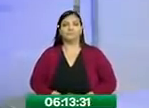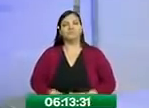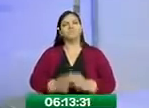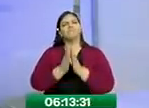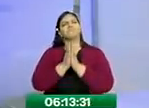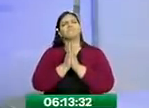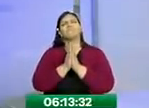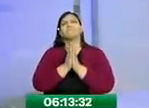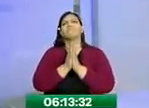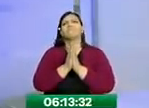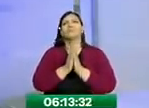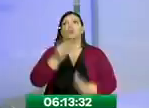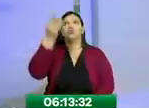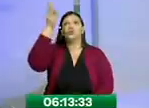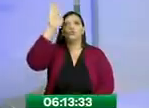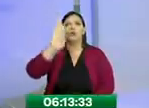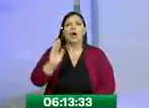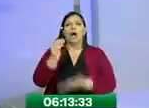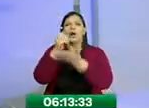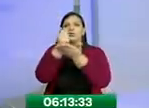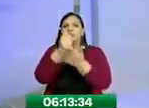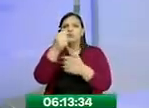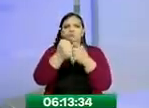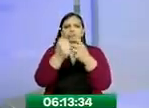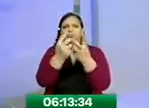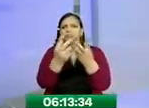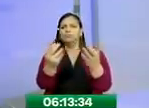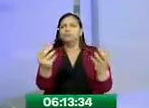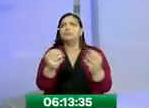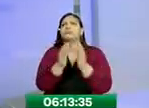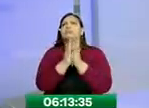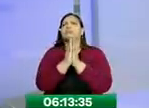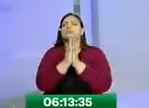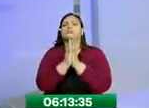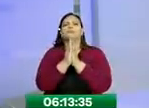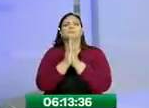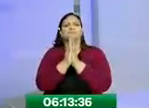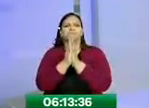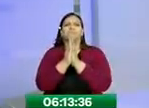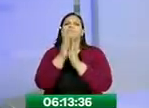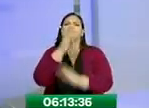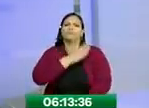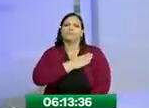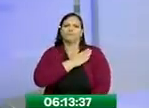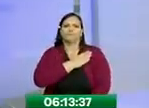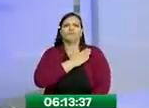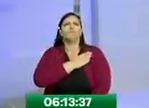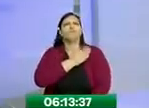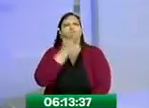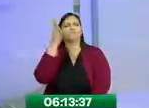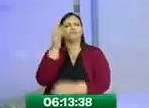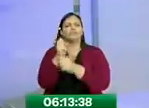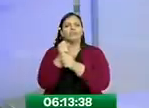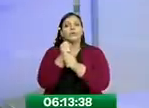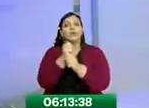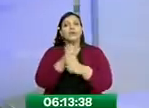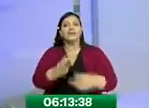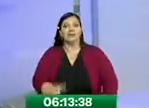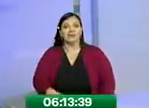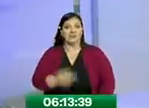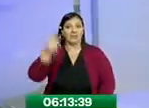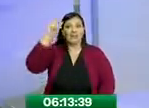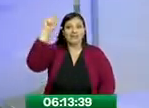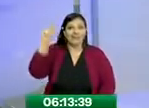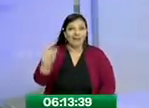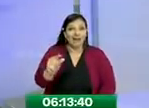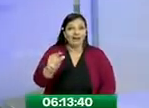mejorar. Ojalá que así sea, esperemos que así sea y no lleguemos a lo que pasa con España, con Italia. Si nosotros tomamos las medidas del